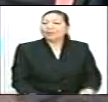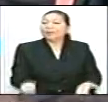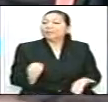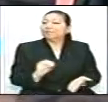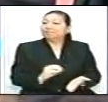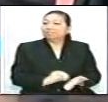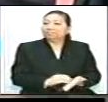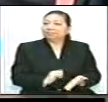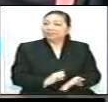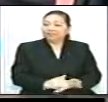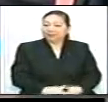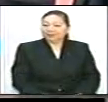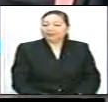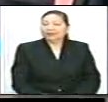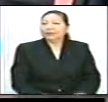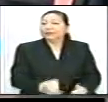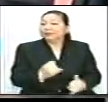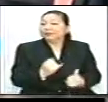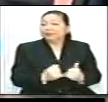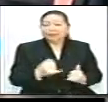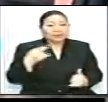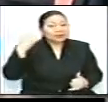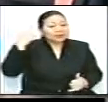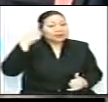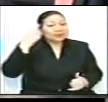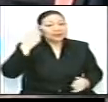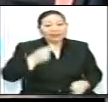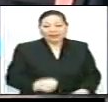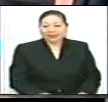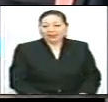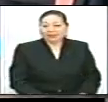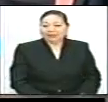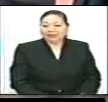Nuevamente, terminar con una reflexión.